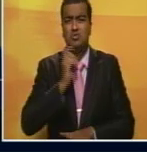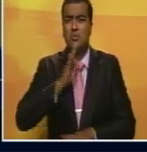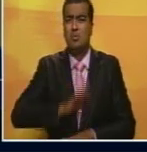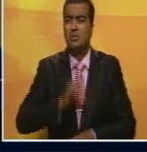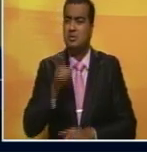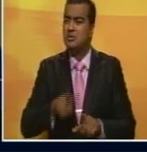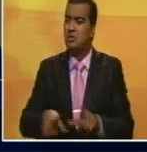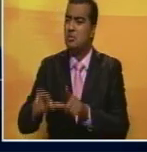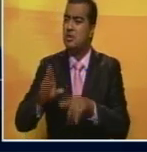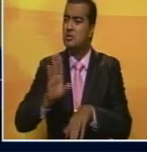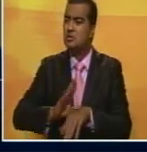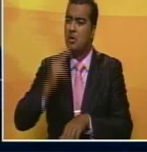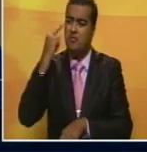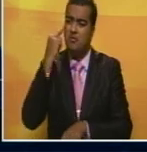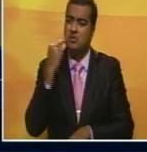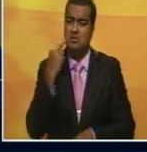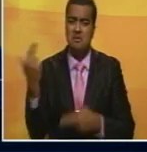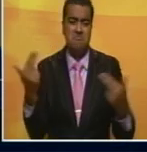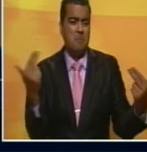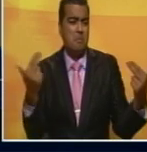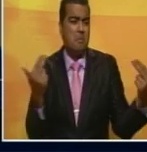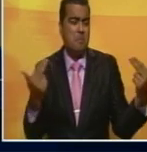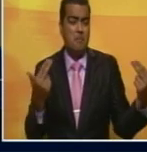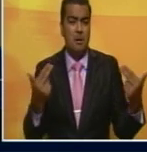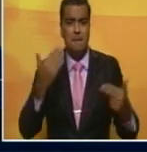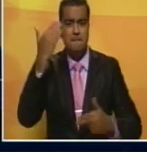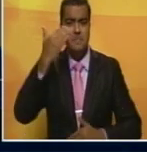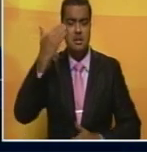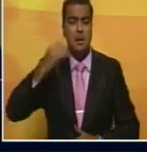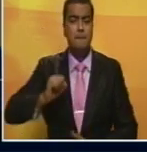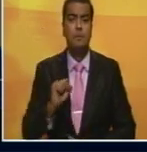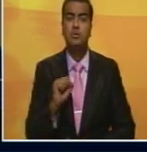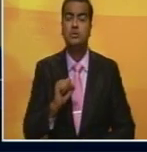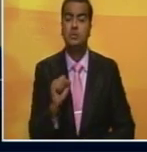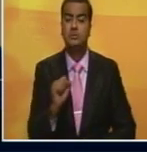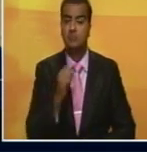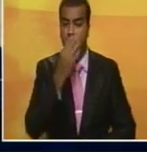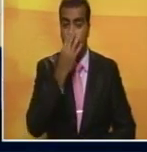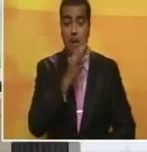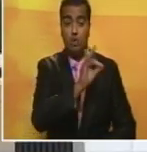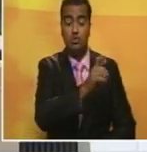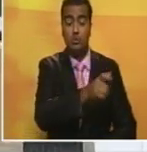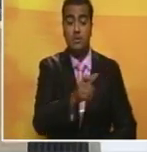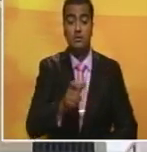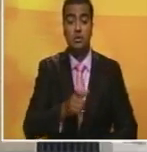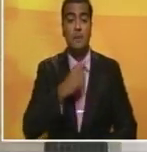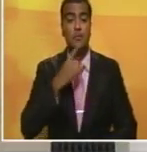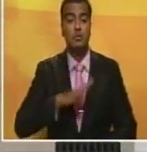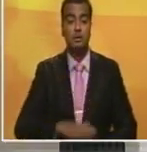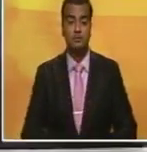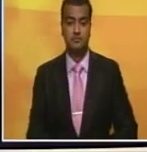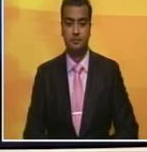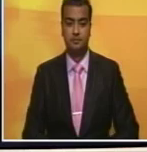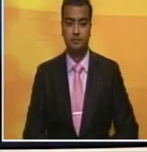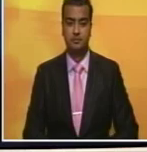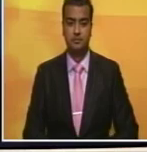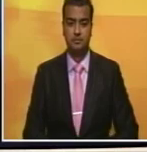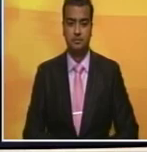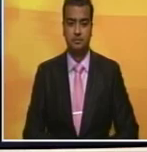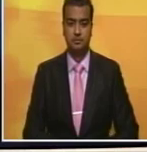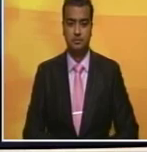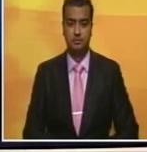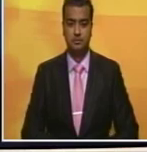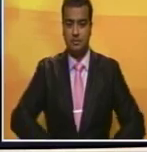se suscitaron tras un enfrentamiento con una comisión mixta militar-policial, donde las 8 personas fallecieron.